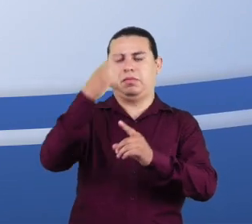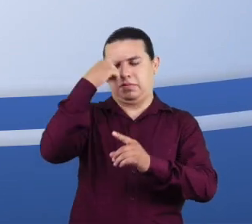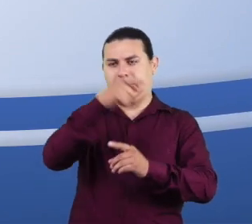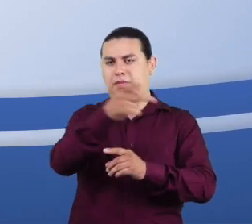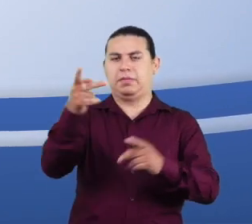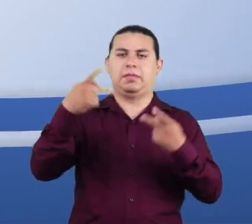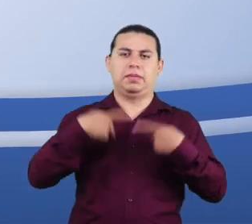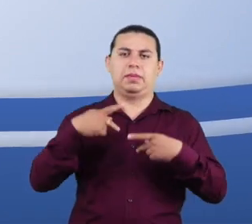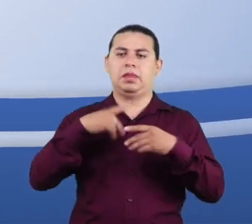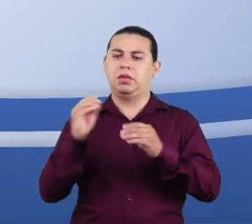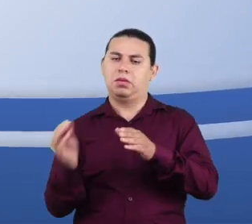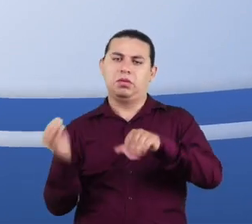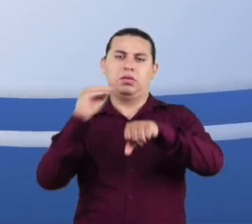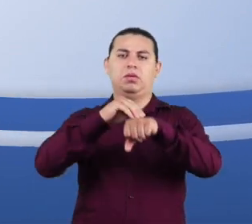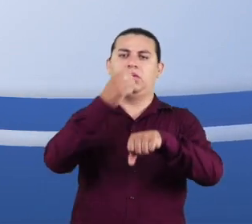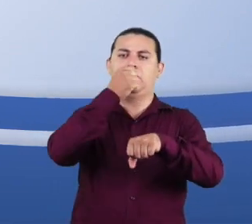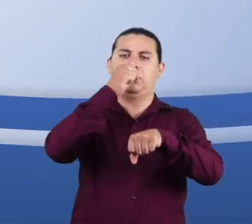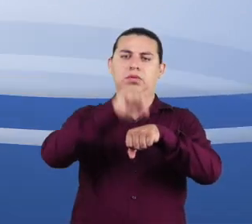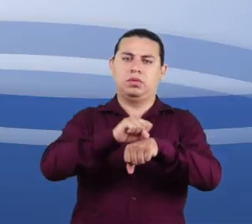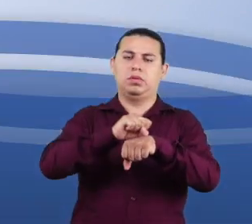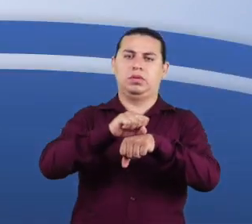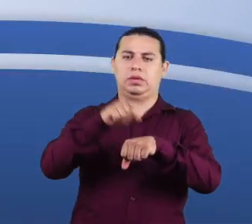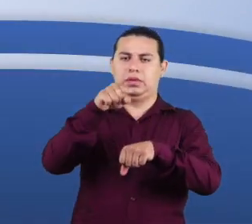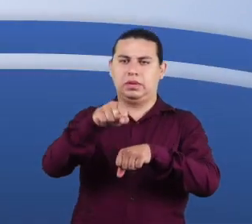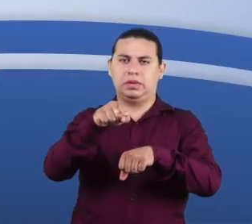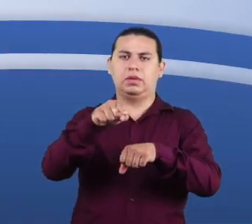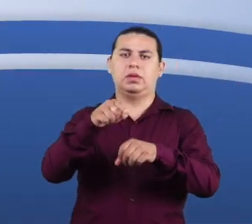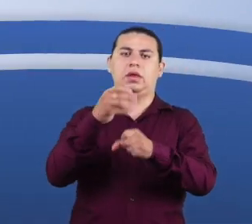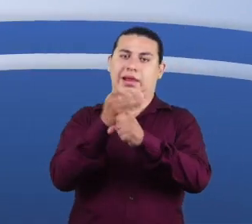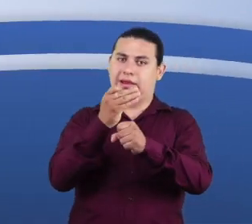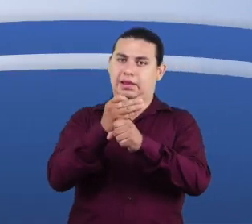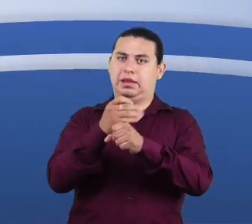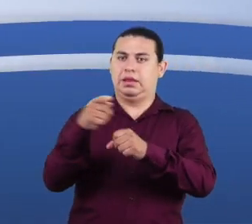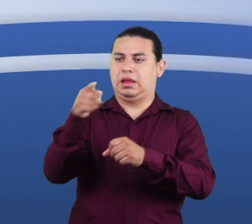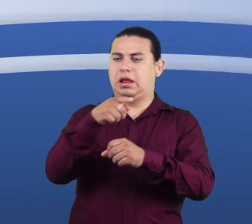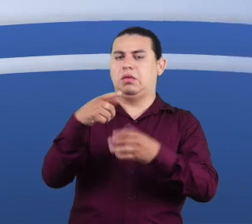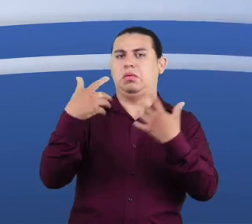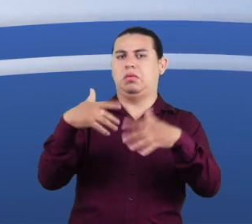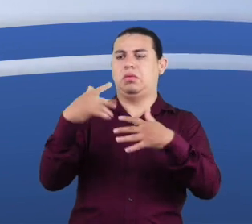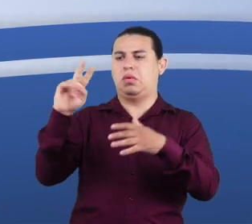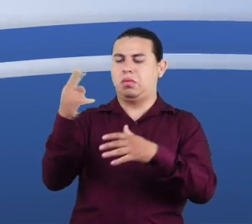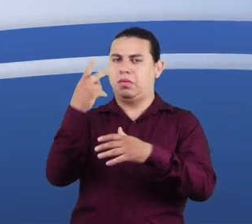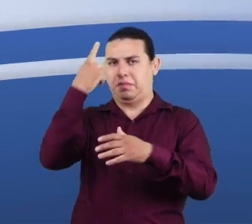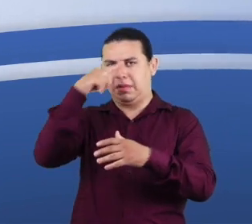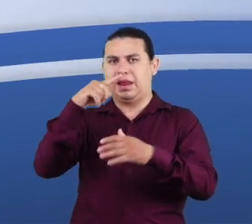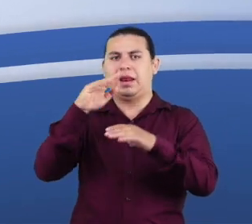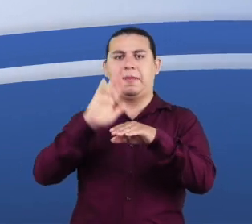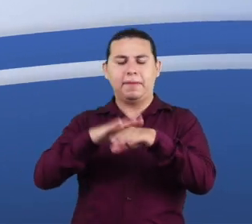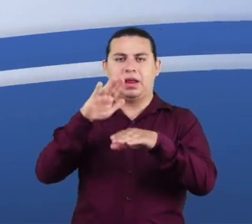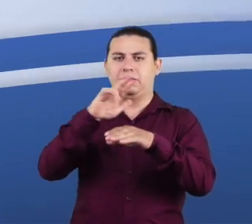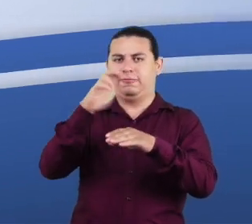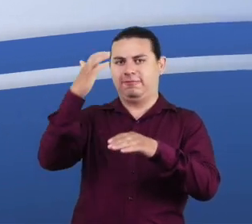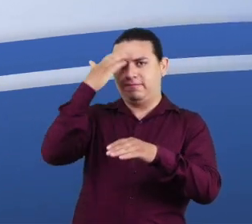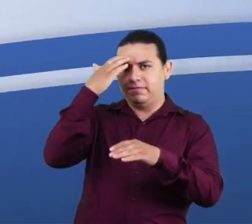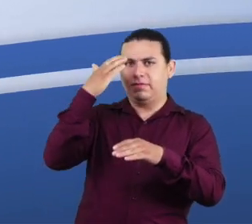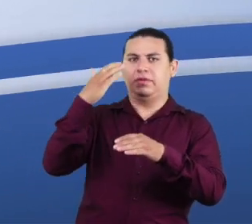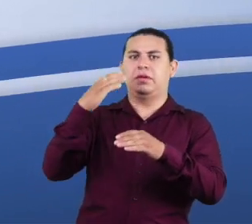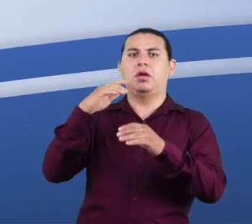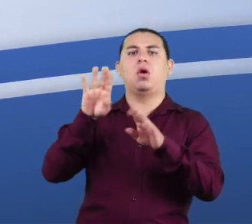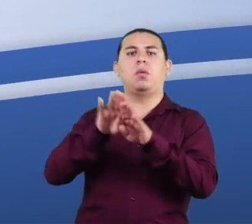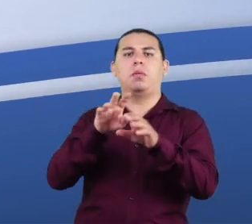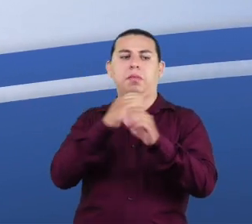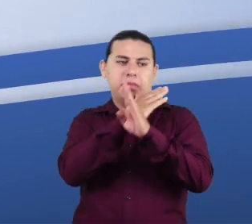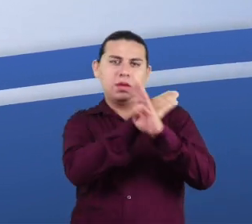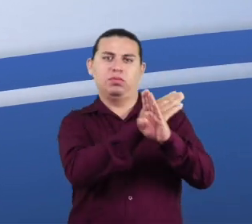Violencia y Delincuencia, adscrito a la Secretaría de Gobierno, con la misión de supervisar y evaluar los programas de